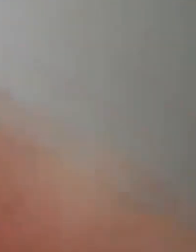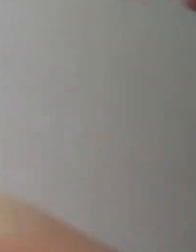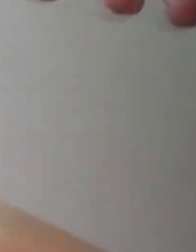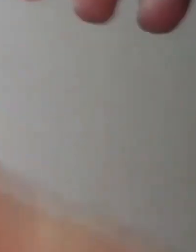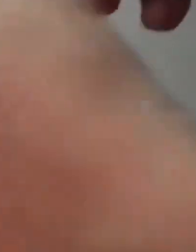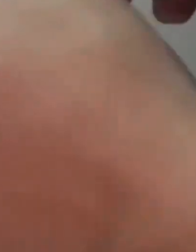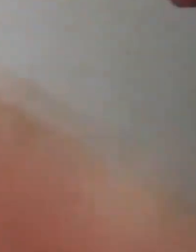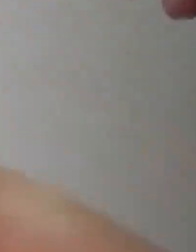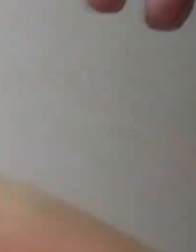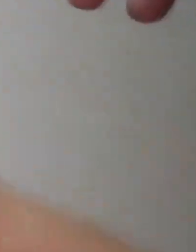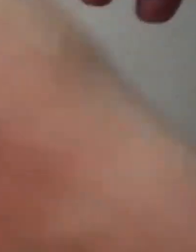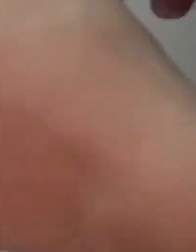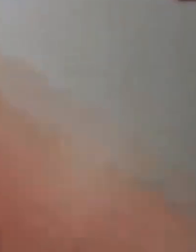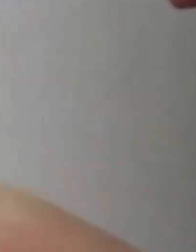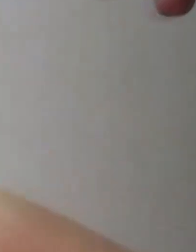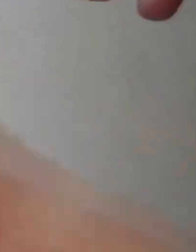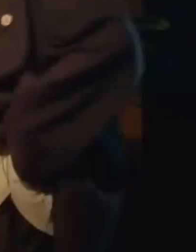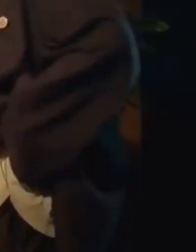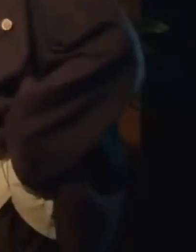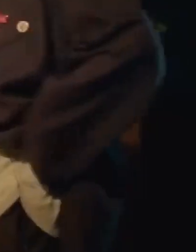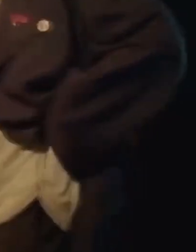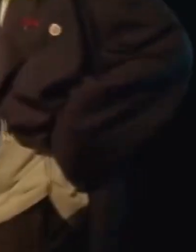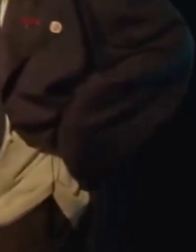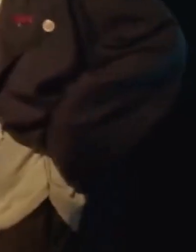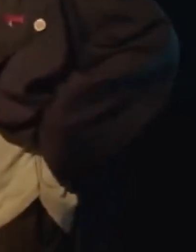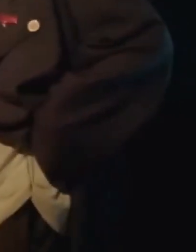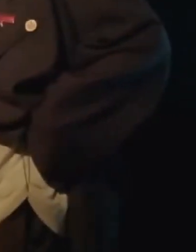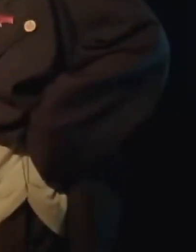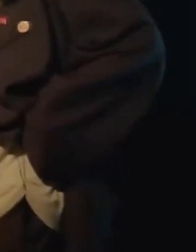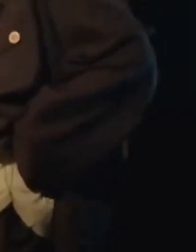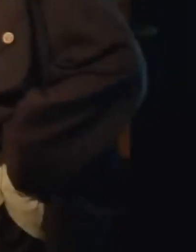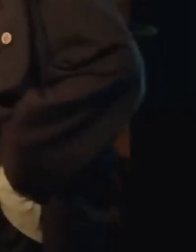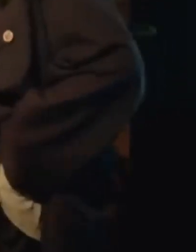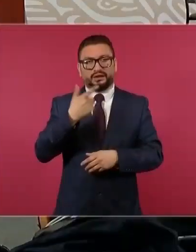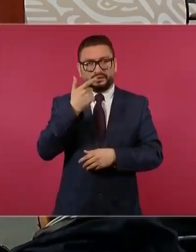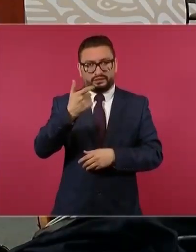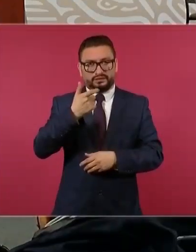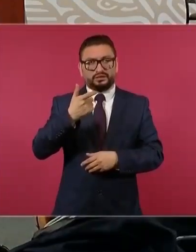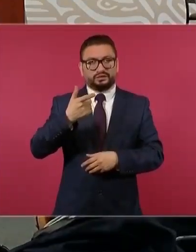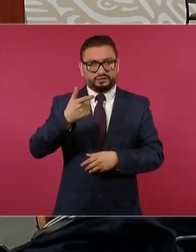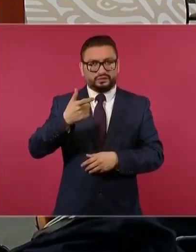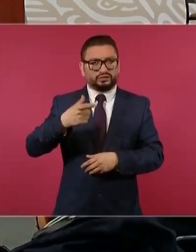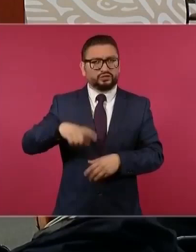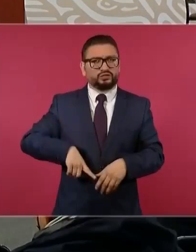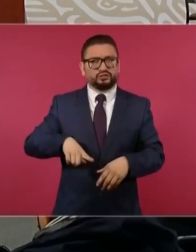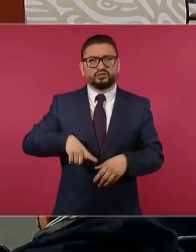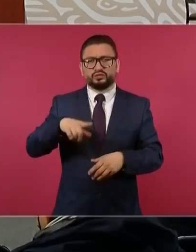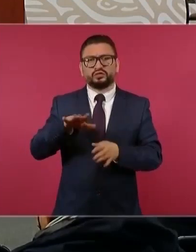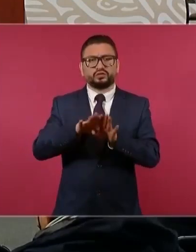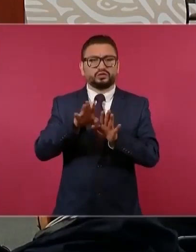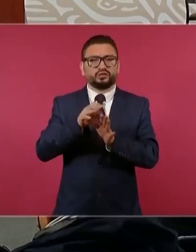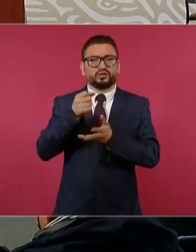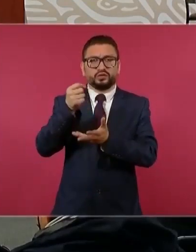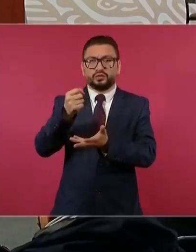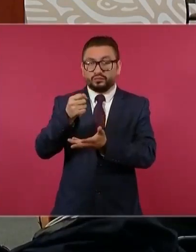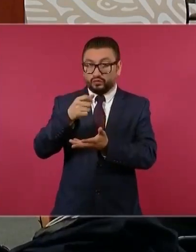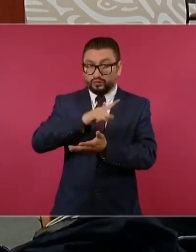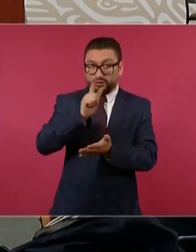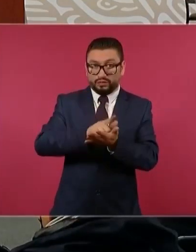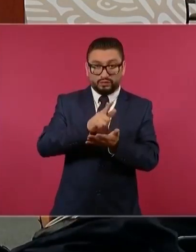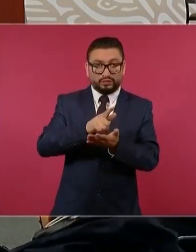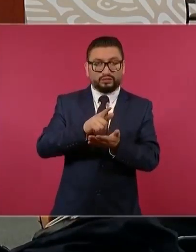pesos se triangulan a través de Latinus Media MX, que opera en Delaware, Estados Unidos. pero recursos públicos